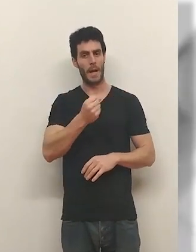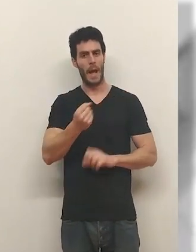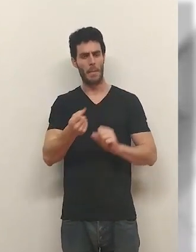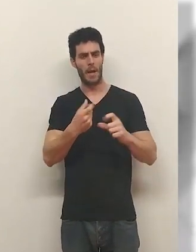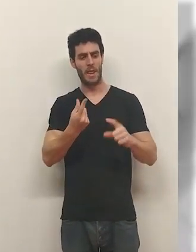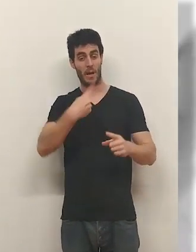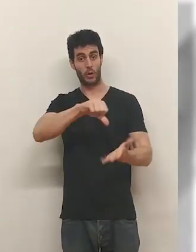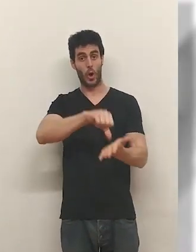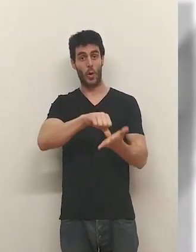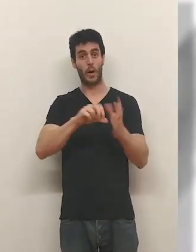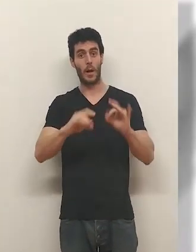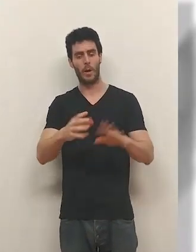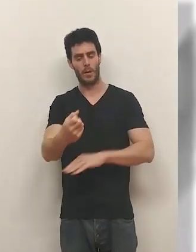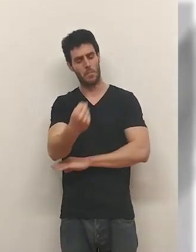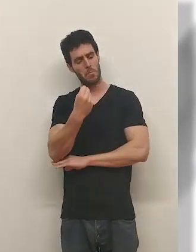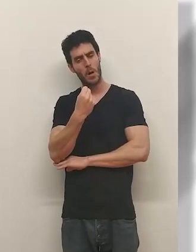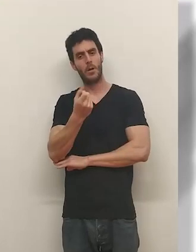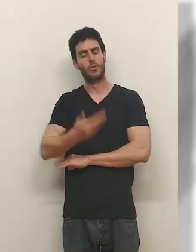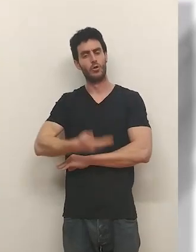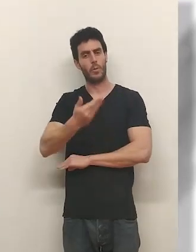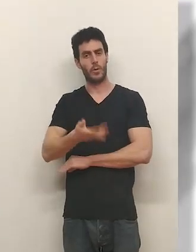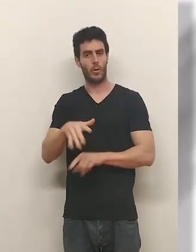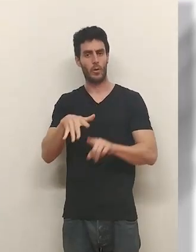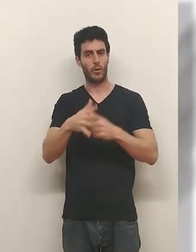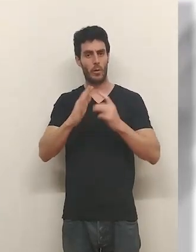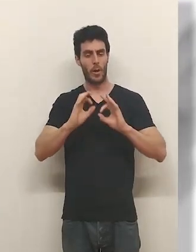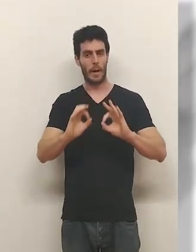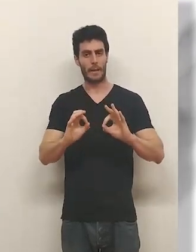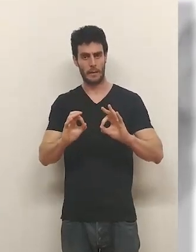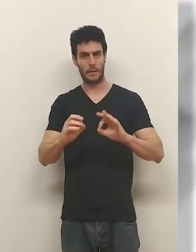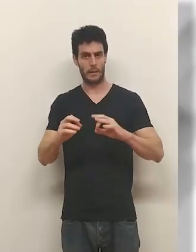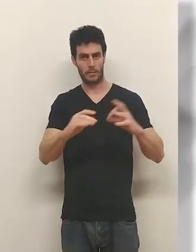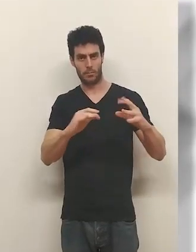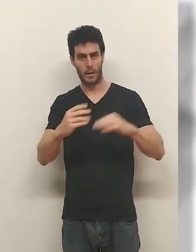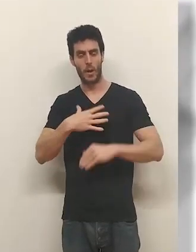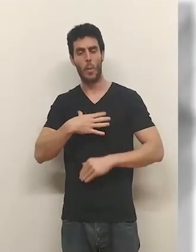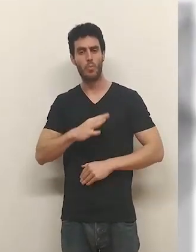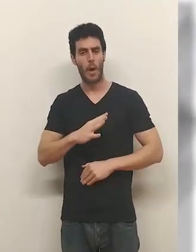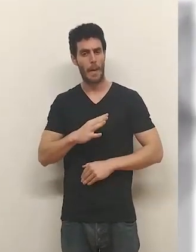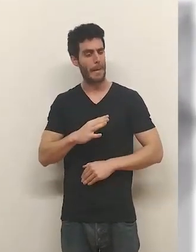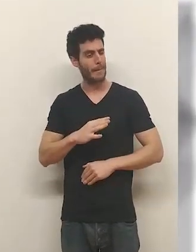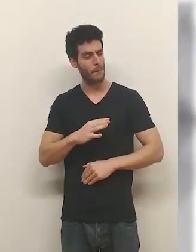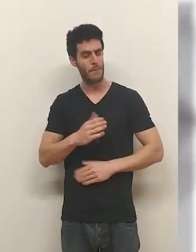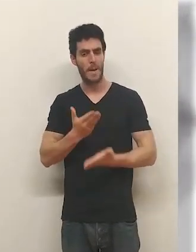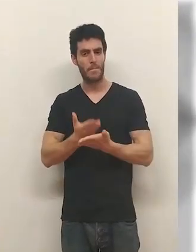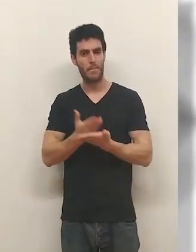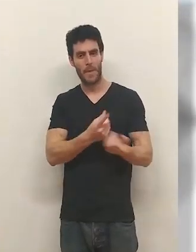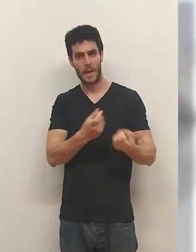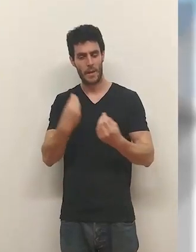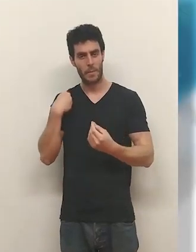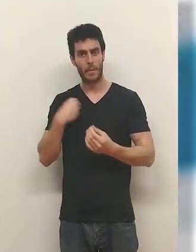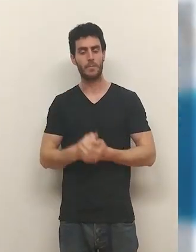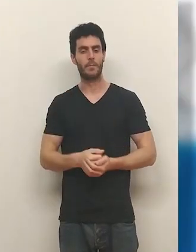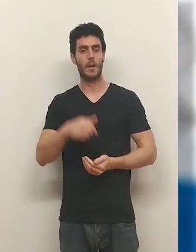locales y eso te da un punto, sobre todo en los momentos que el partido quizás pues demande esa necesidad.